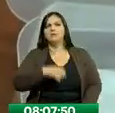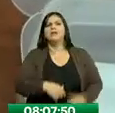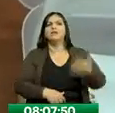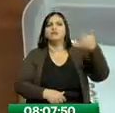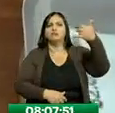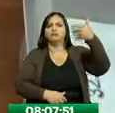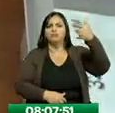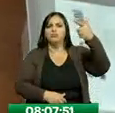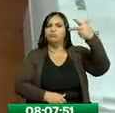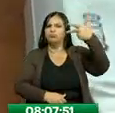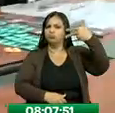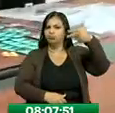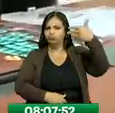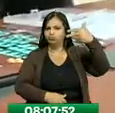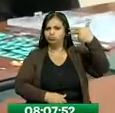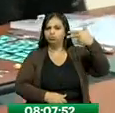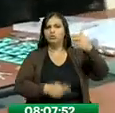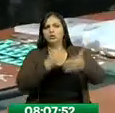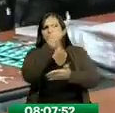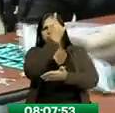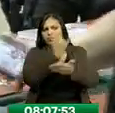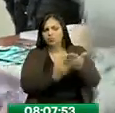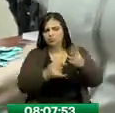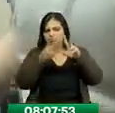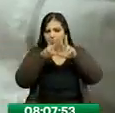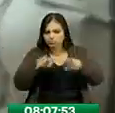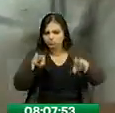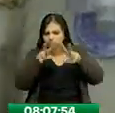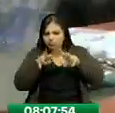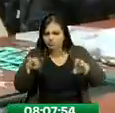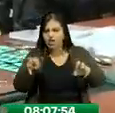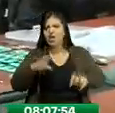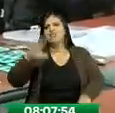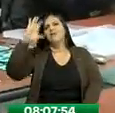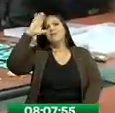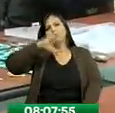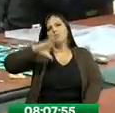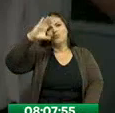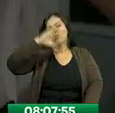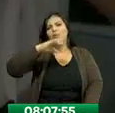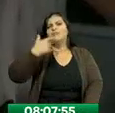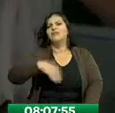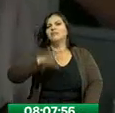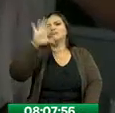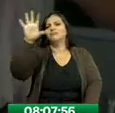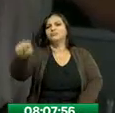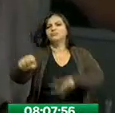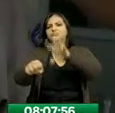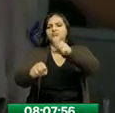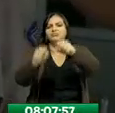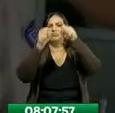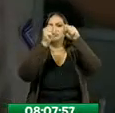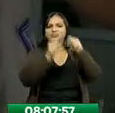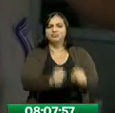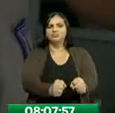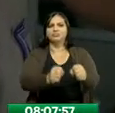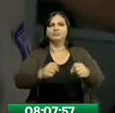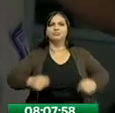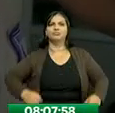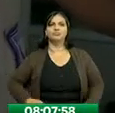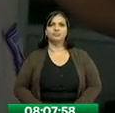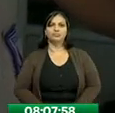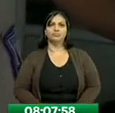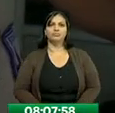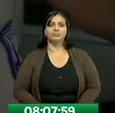fueron trasladados hasta la fiscalía, donde actuaron las autoridades pertinentes. Las evidencias fueron encontradas en los domicilios de